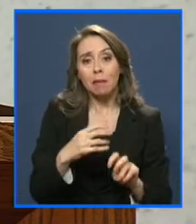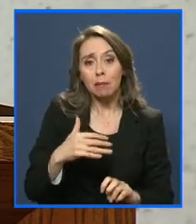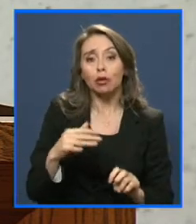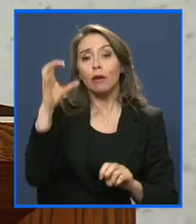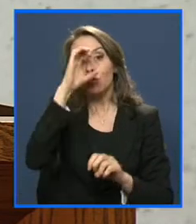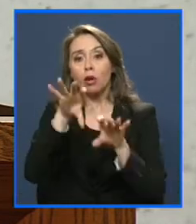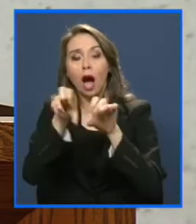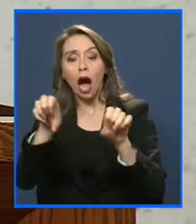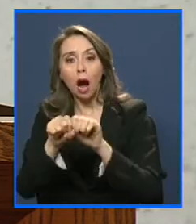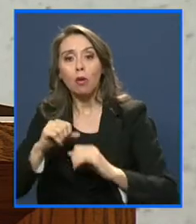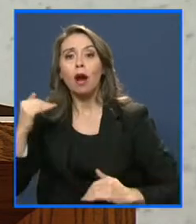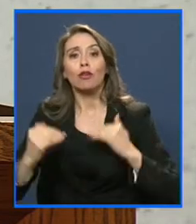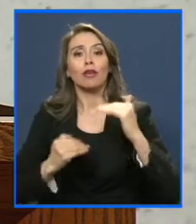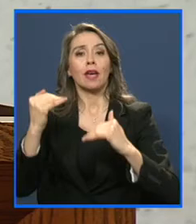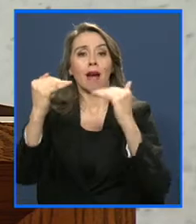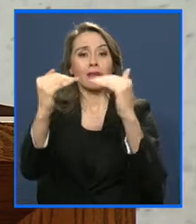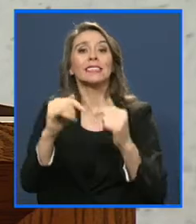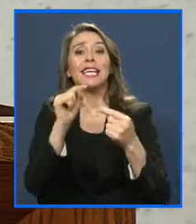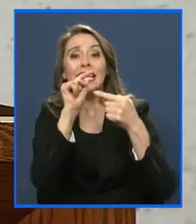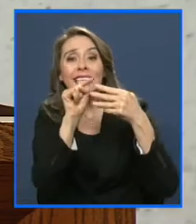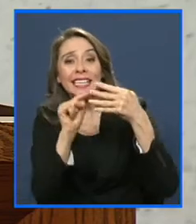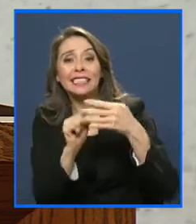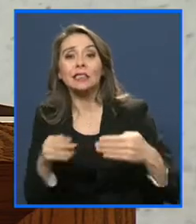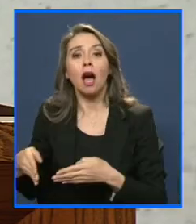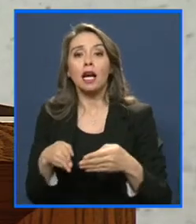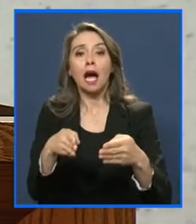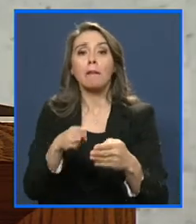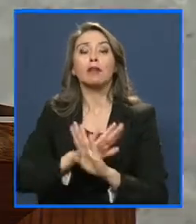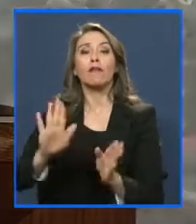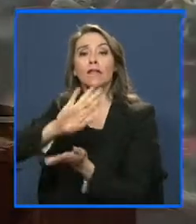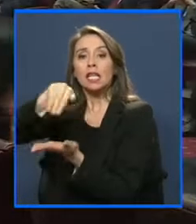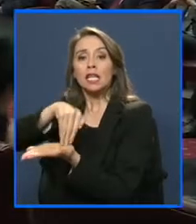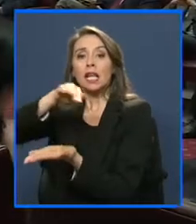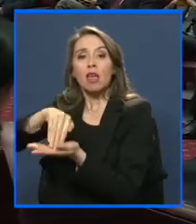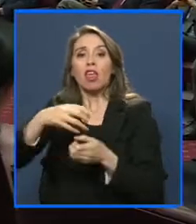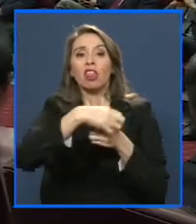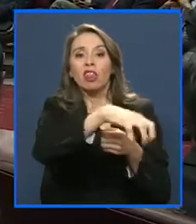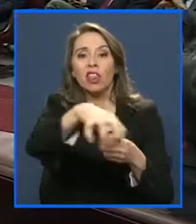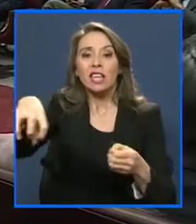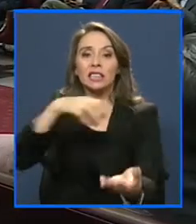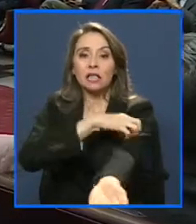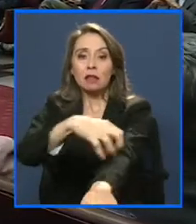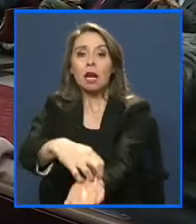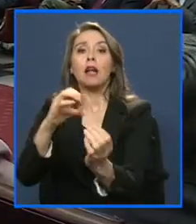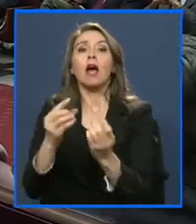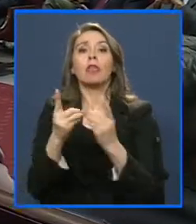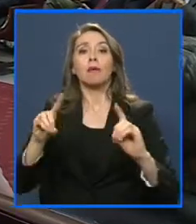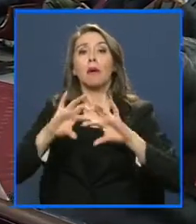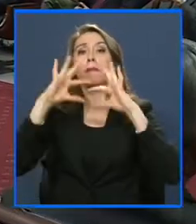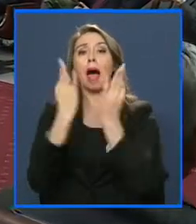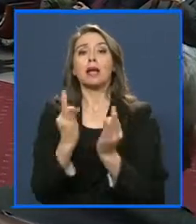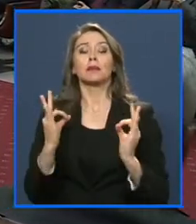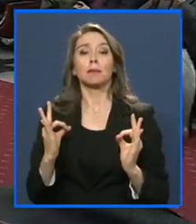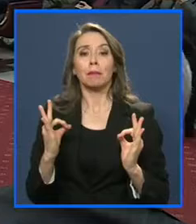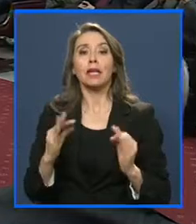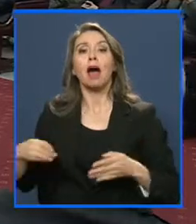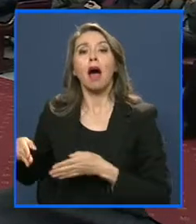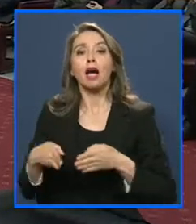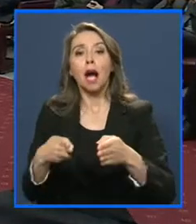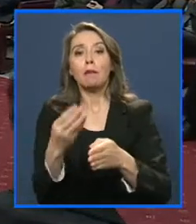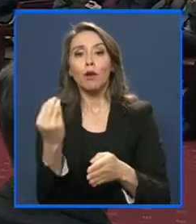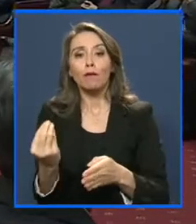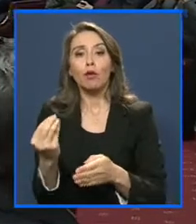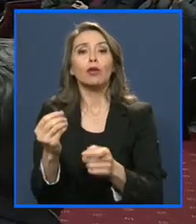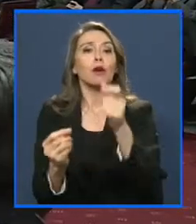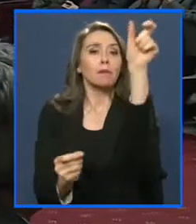de acuerdos y su avance sostenido esos son los caminos de la descentralización como sinónimo de democracia más plena o del camino bueno para unos y